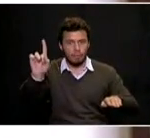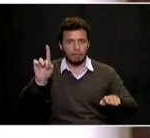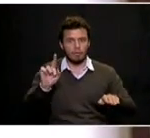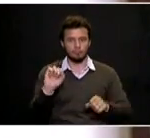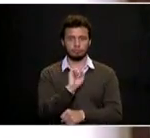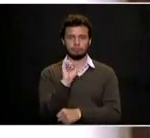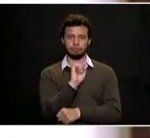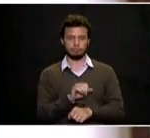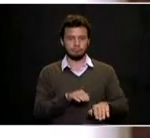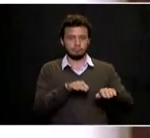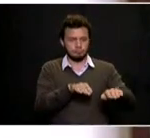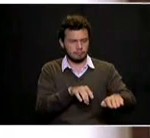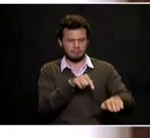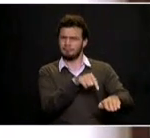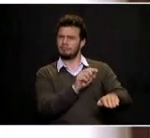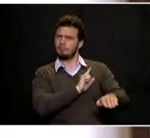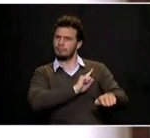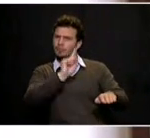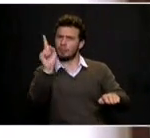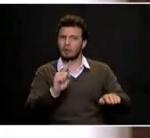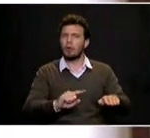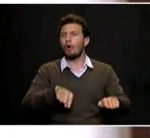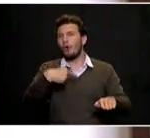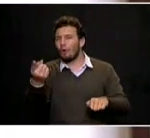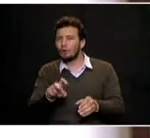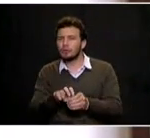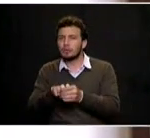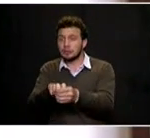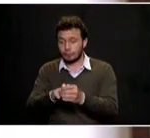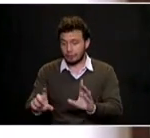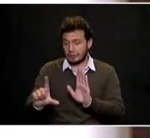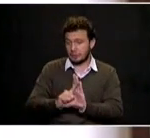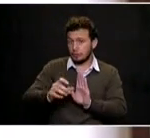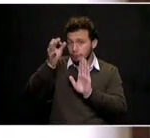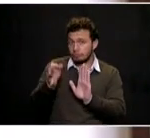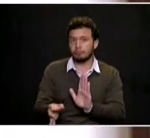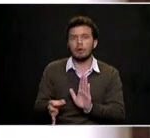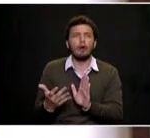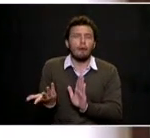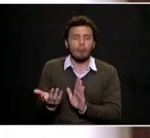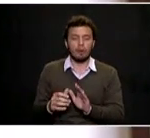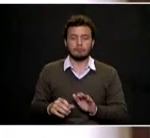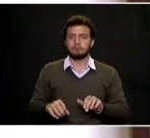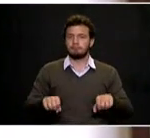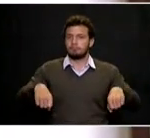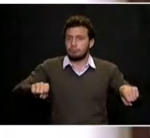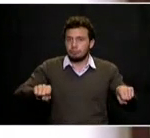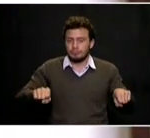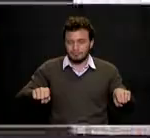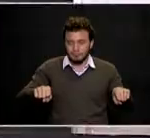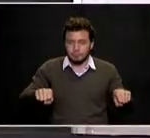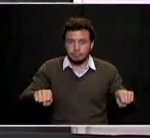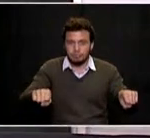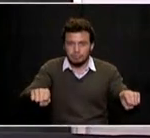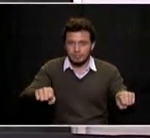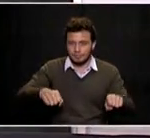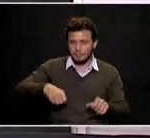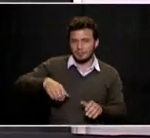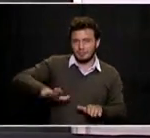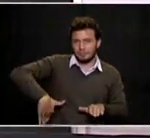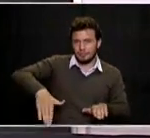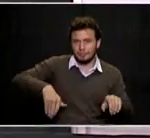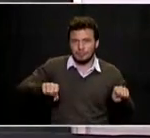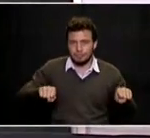modalidades de transporte que aún no están reglamentadas estamos hablando el caso de las patinetas eléctricas las visitas y mototaxis